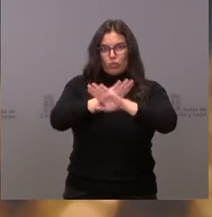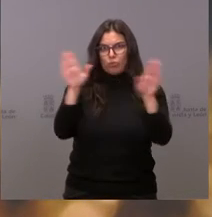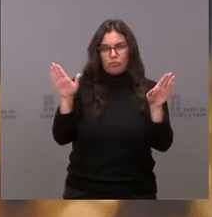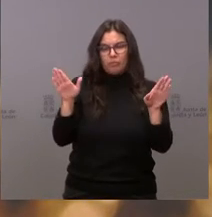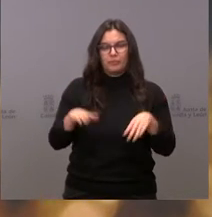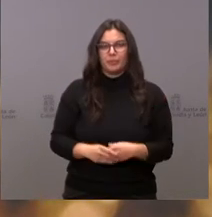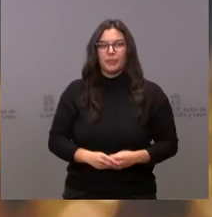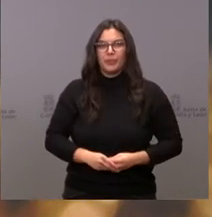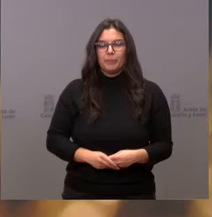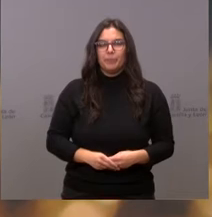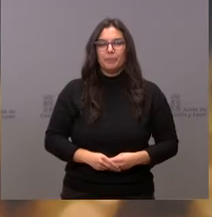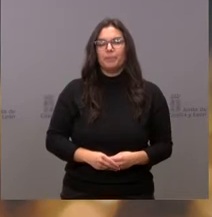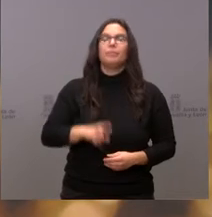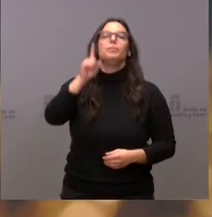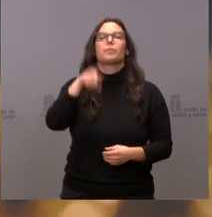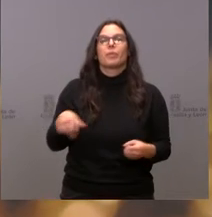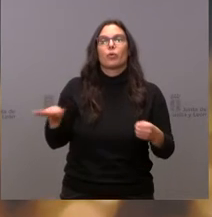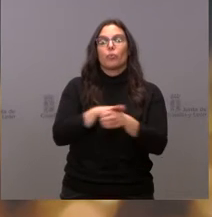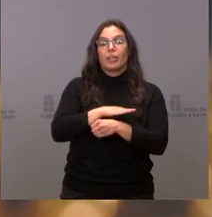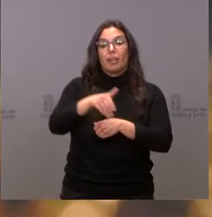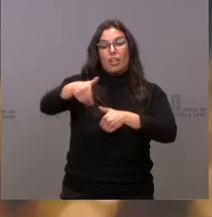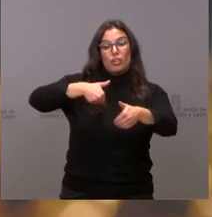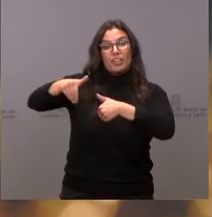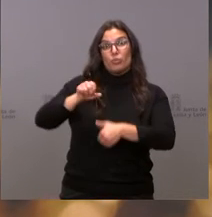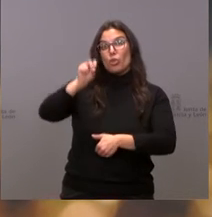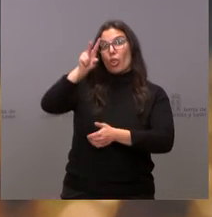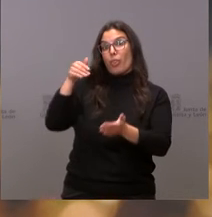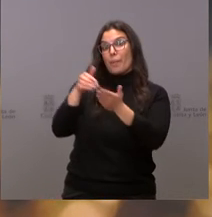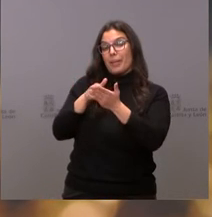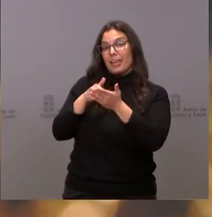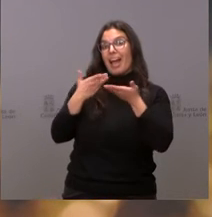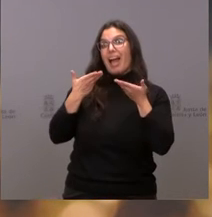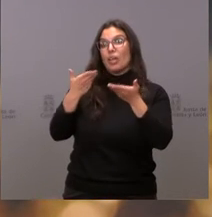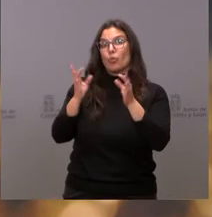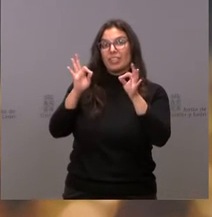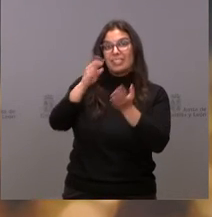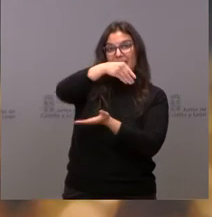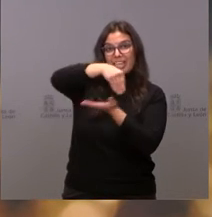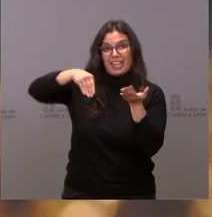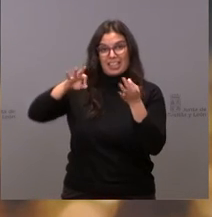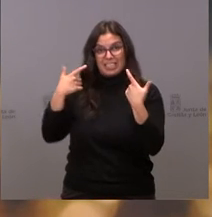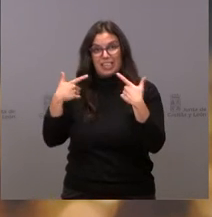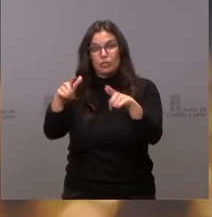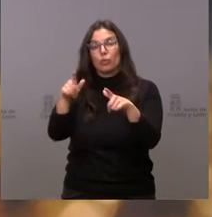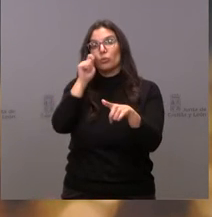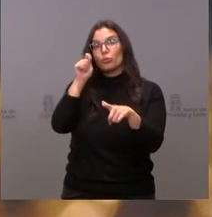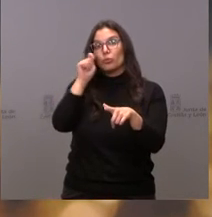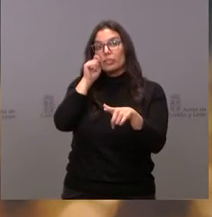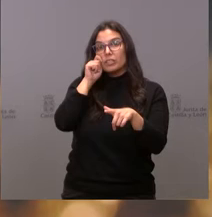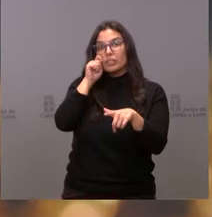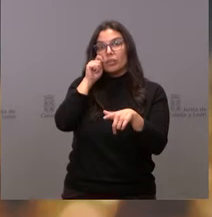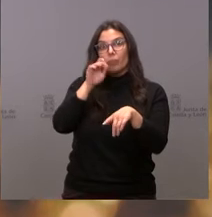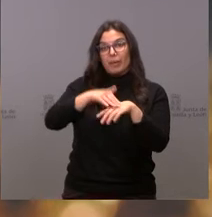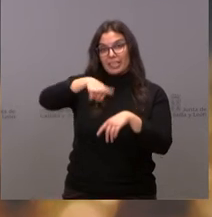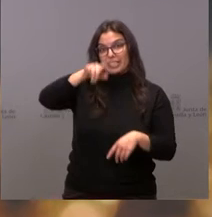vamos a cubrir las 12 mil solicitudes de las ayudas de liquidez del sector turístico en este